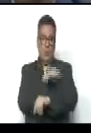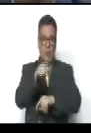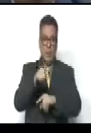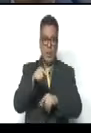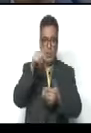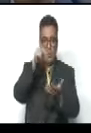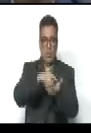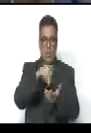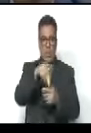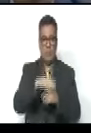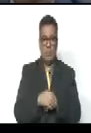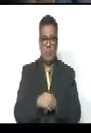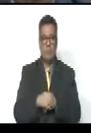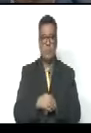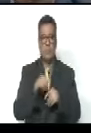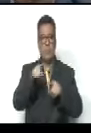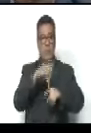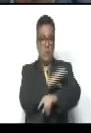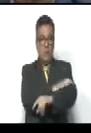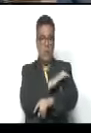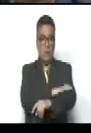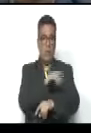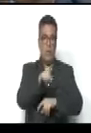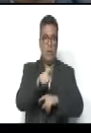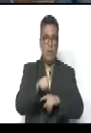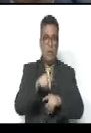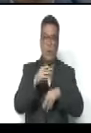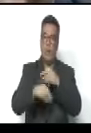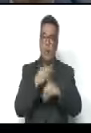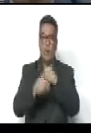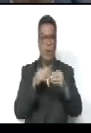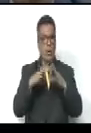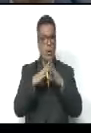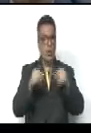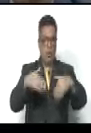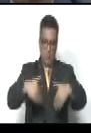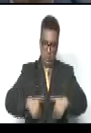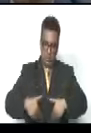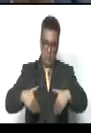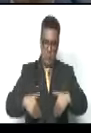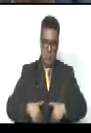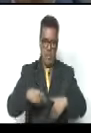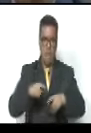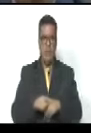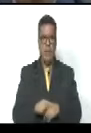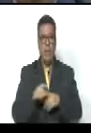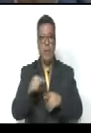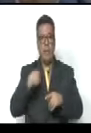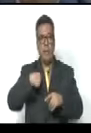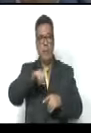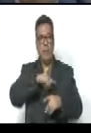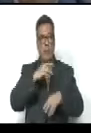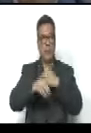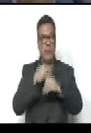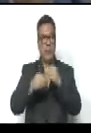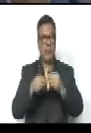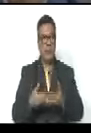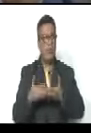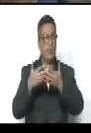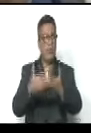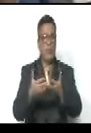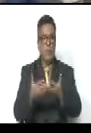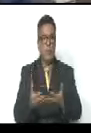acá presente, esta oposición hará todo el esfuerzo, estamos dispuestos a hacerlo